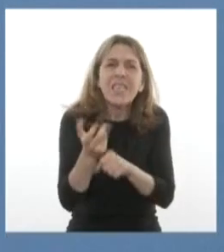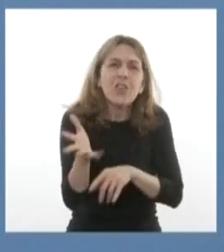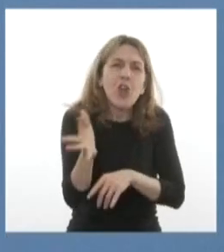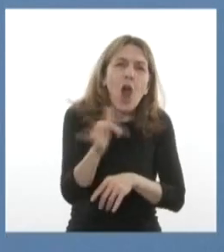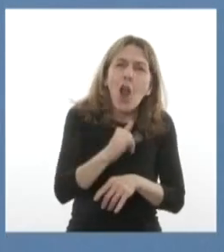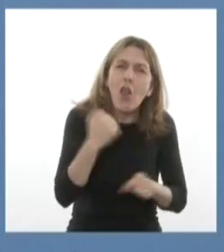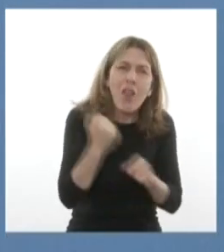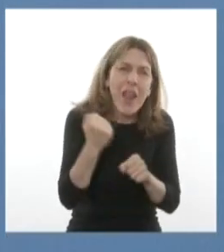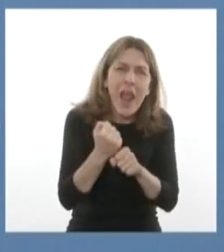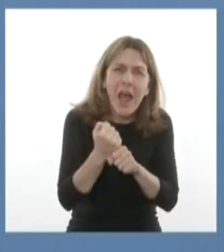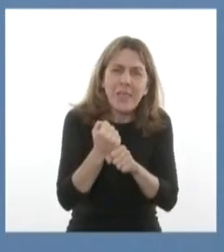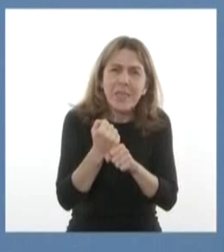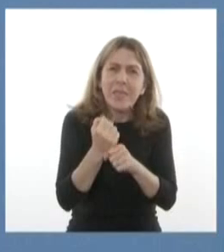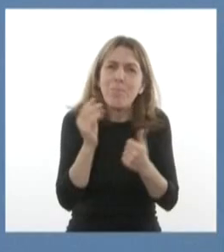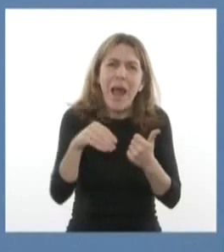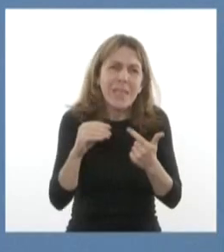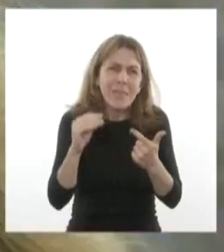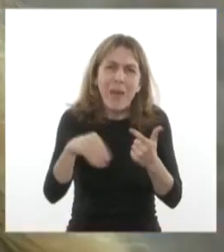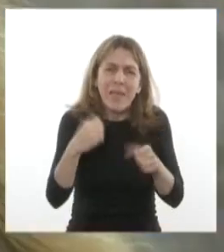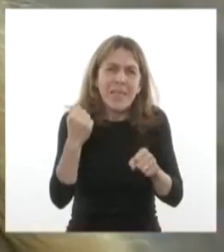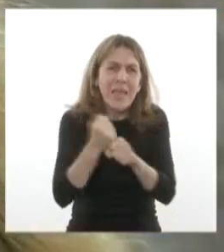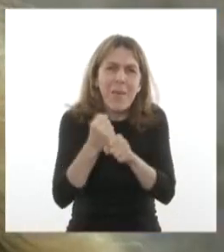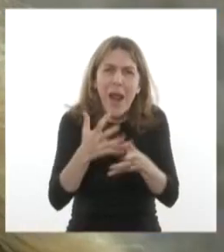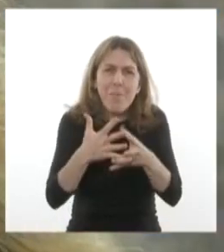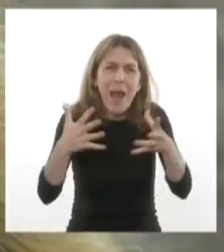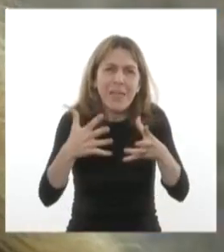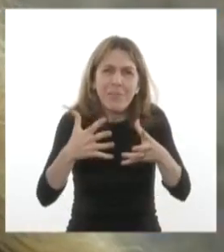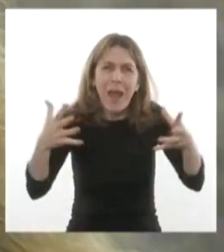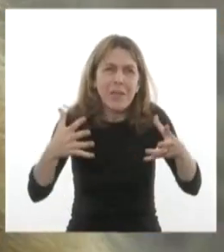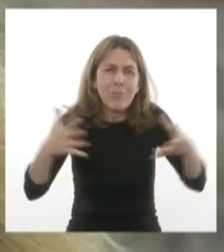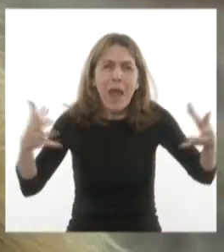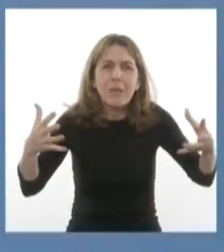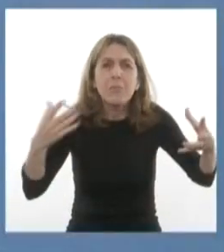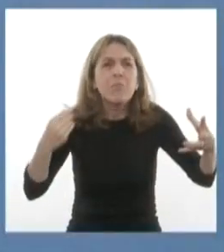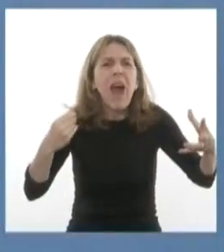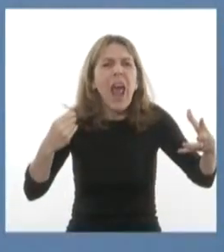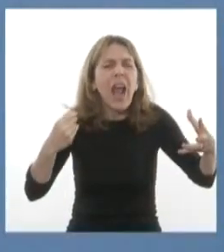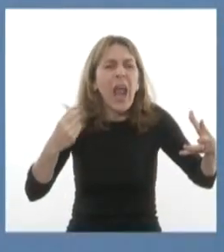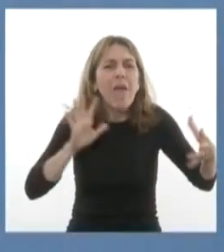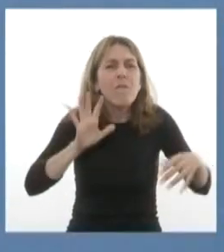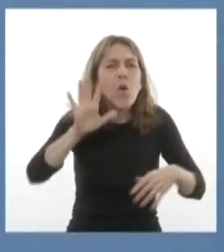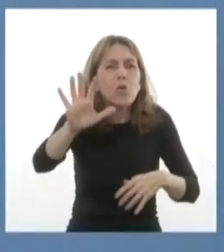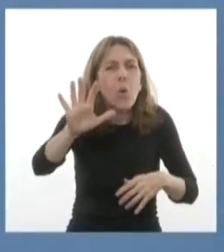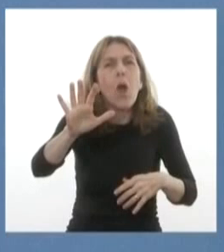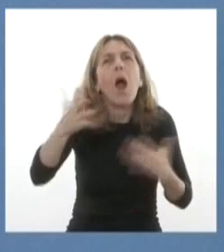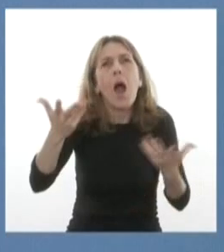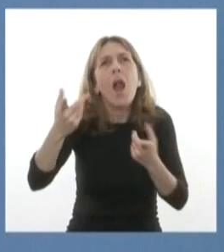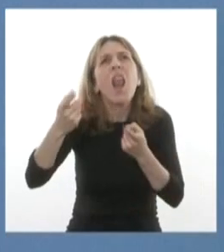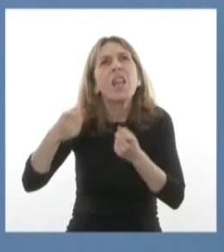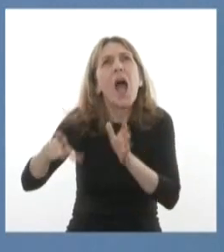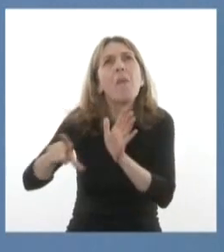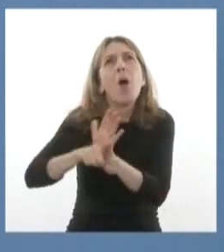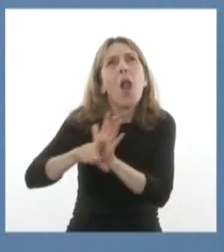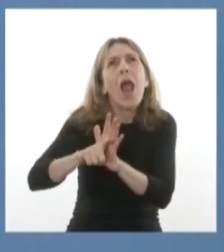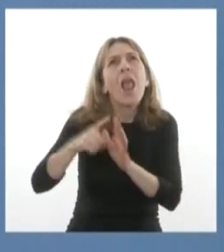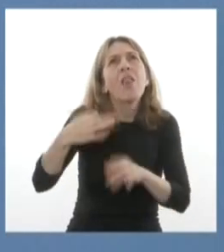días, un poco más, para que no haga falta una ley que diga que en la administración